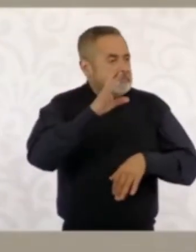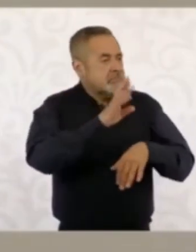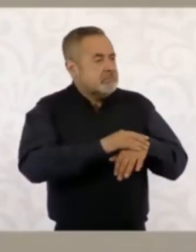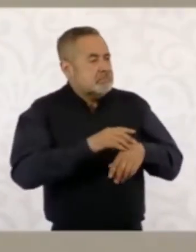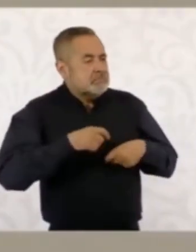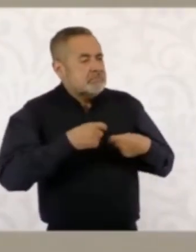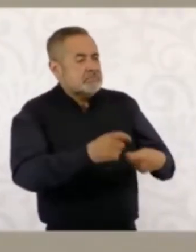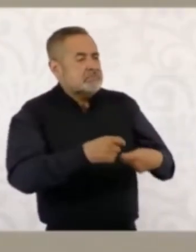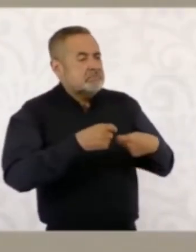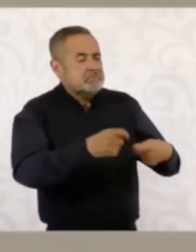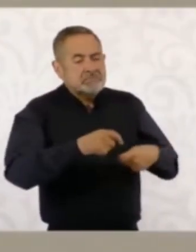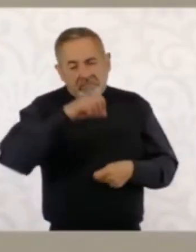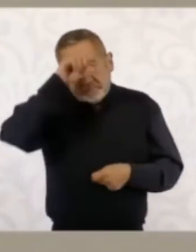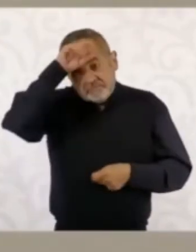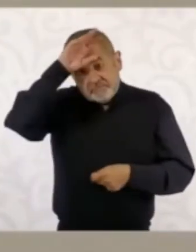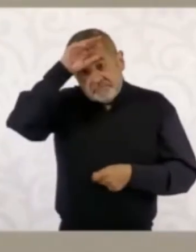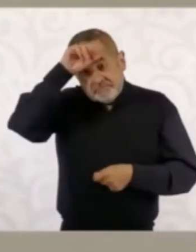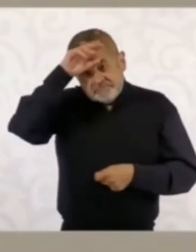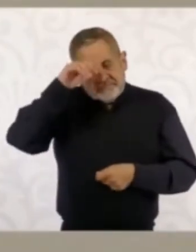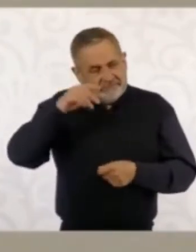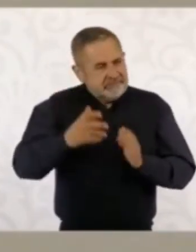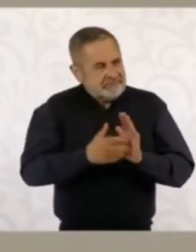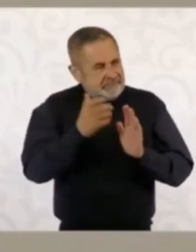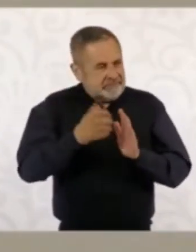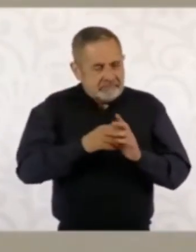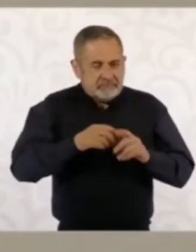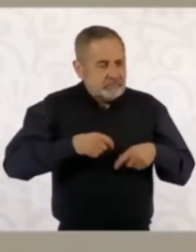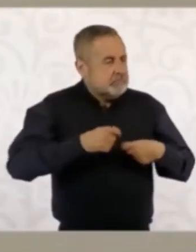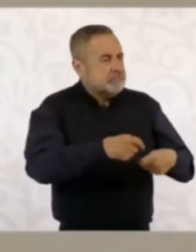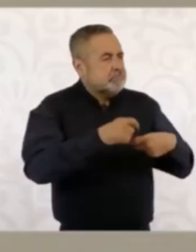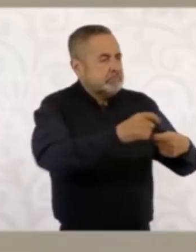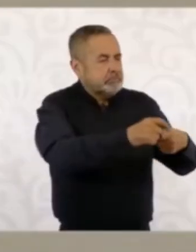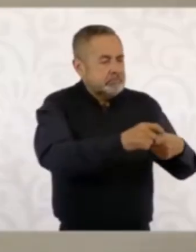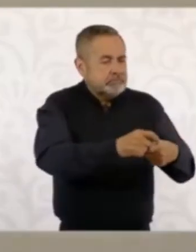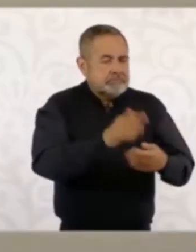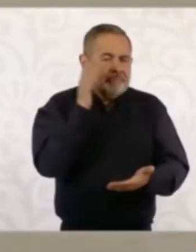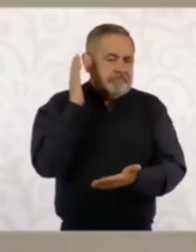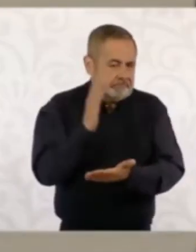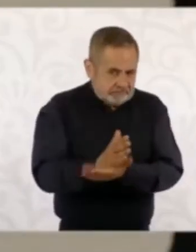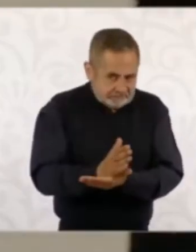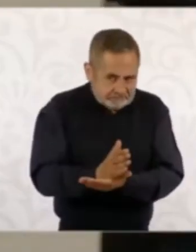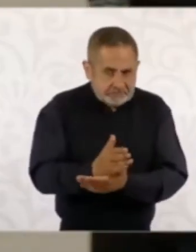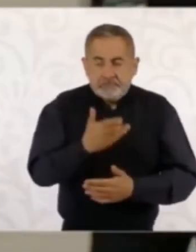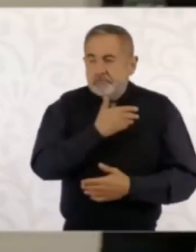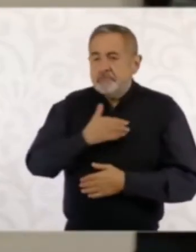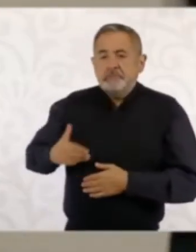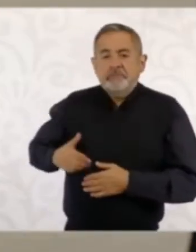que se detuvo precisamente con el gobierno del expresidente López Obrador y continúa igual.